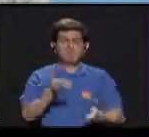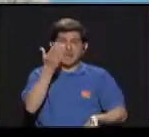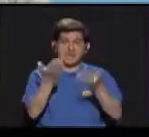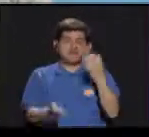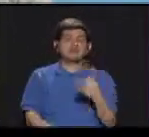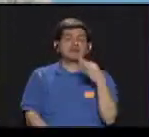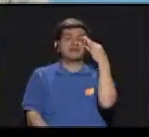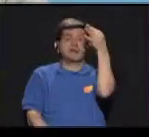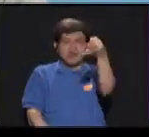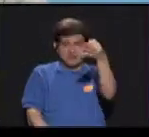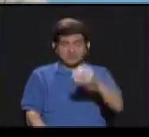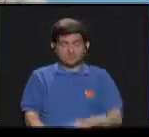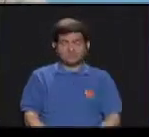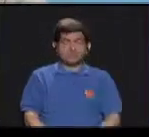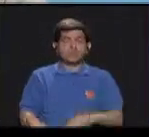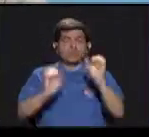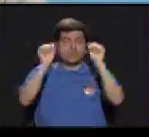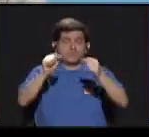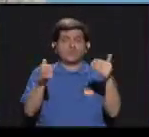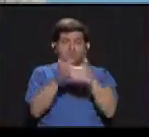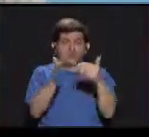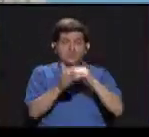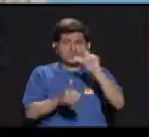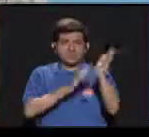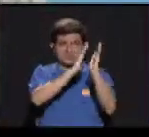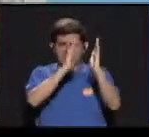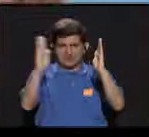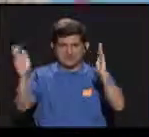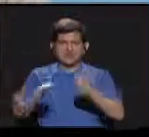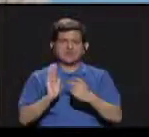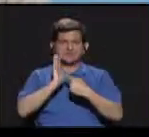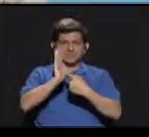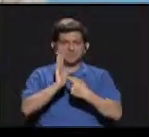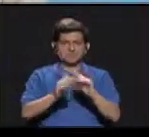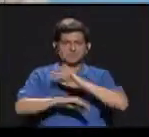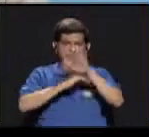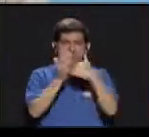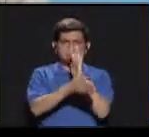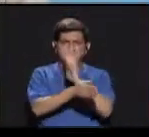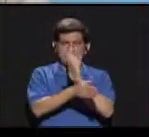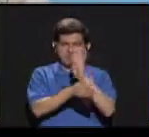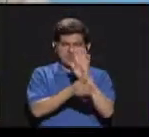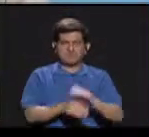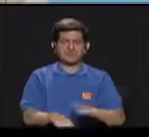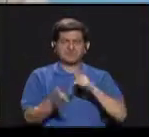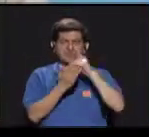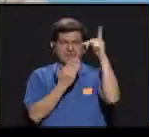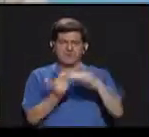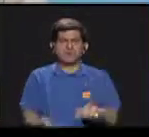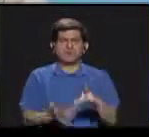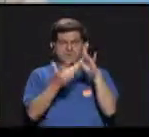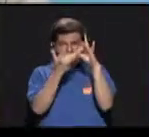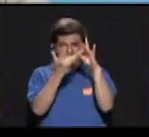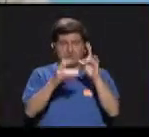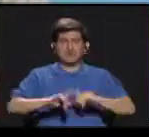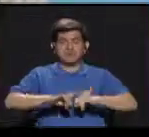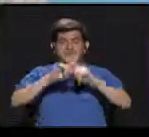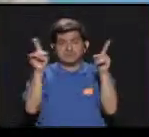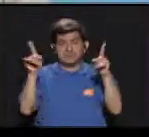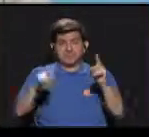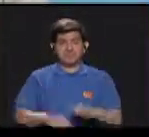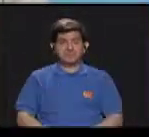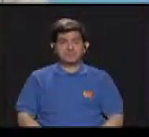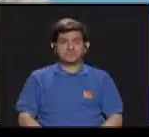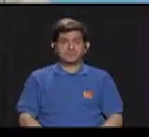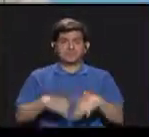una oportunidad futura pudiéramos en Lunes de Cinemateca mostrar el largometraje en un programa especial. Pero